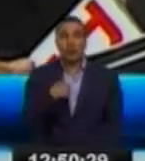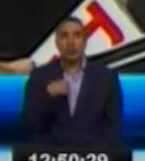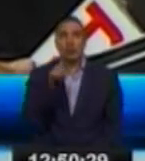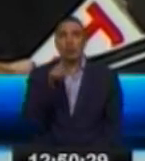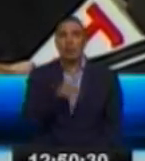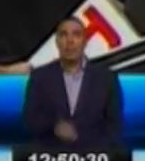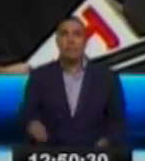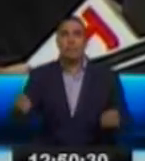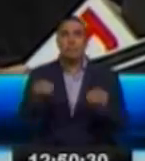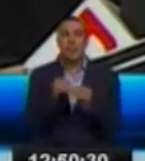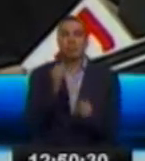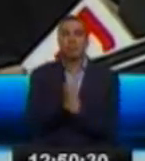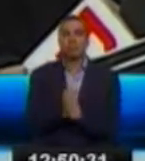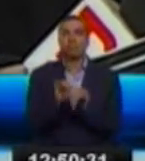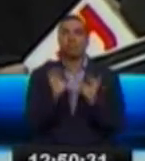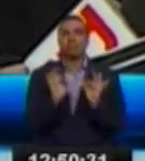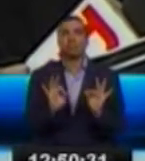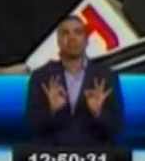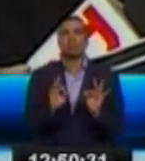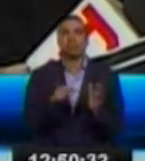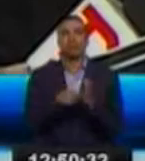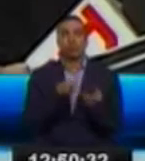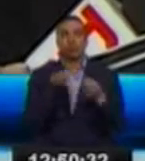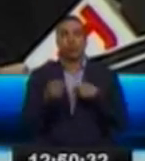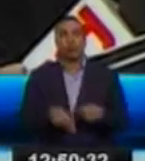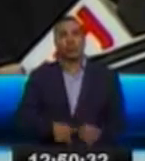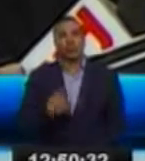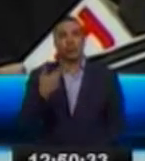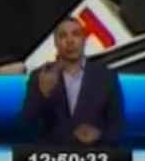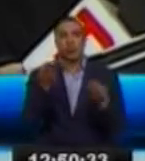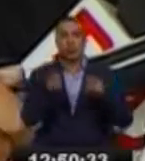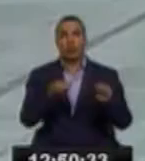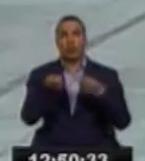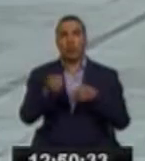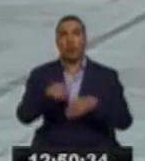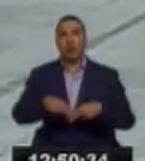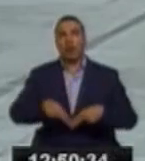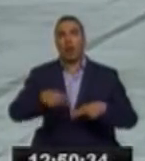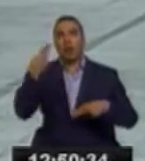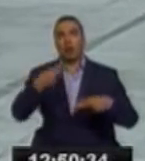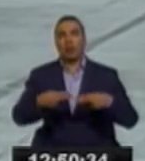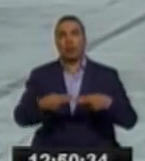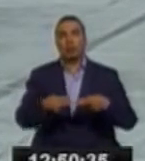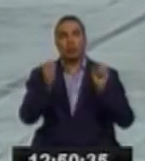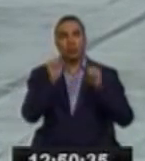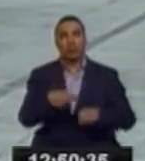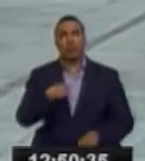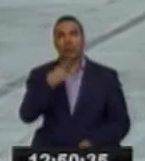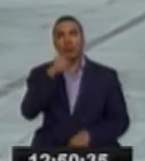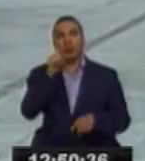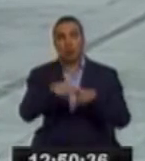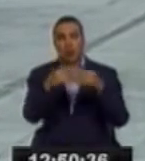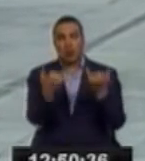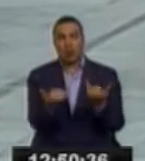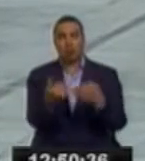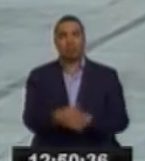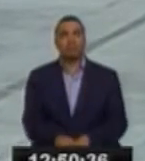mayor aplicabilidad en el control de armas y en el control de aduanas. Bueno, es lo que podemos contarles